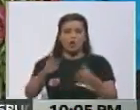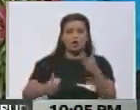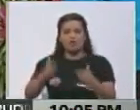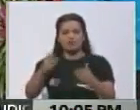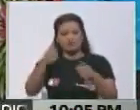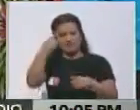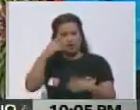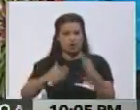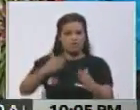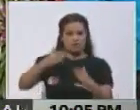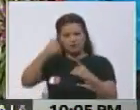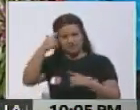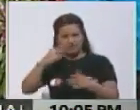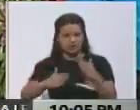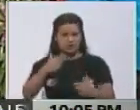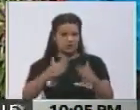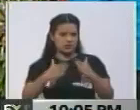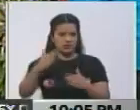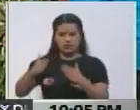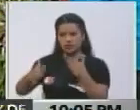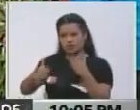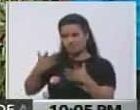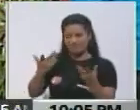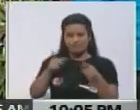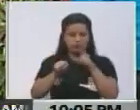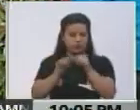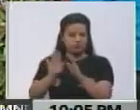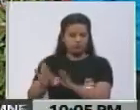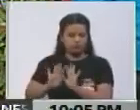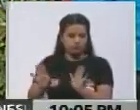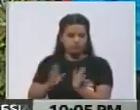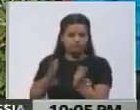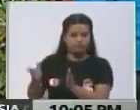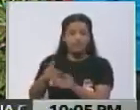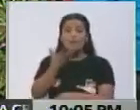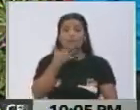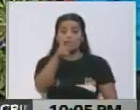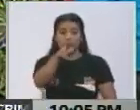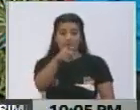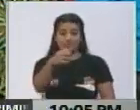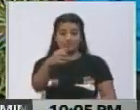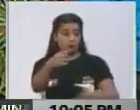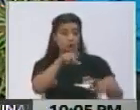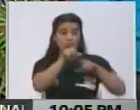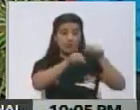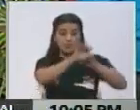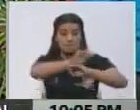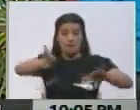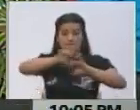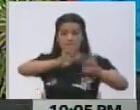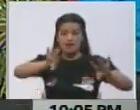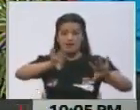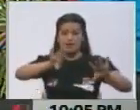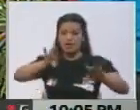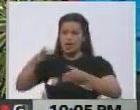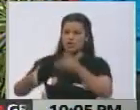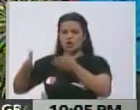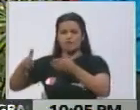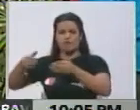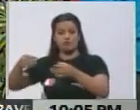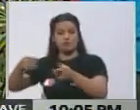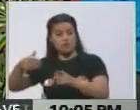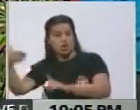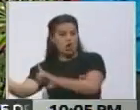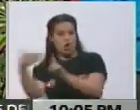robots. Los robots. Por ejemplo, a los Twitter de ustedes, les tiran un ataque. Mire, tengan seguro,